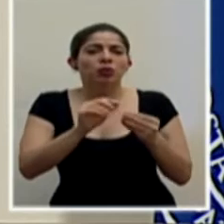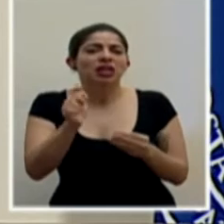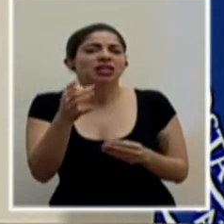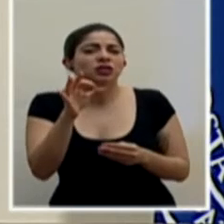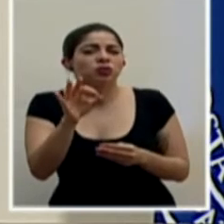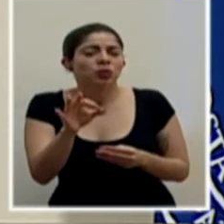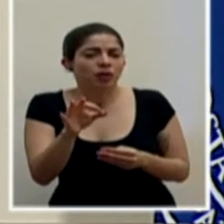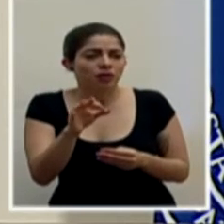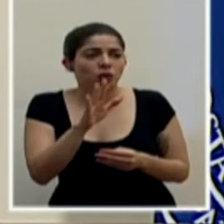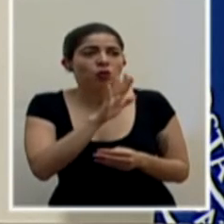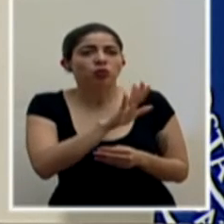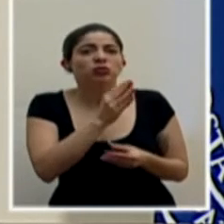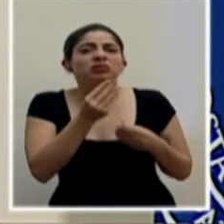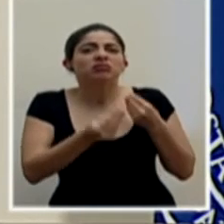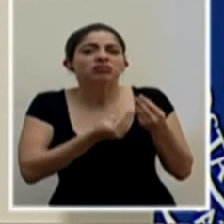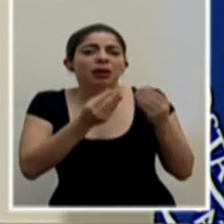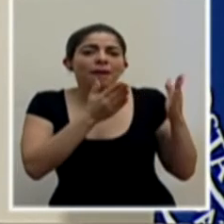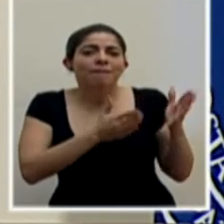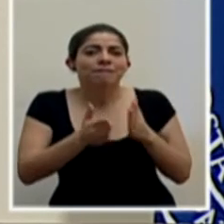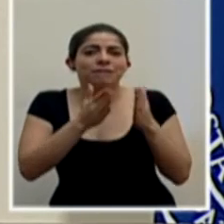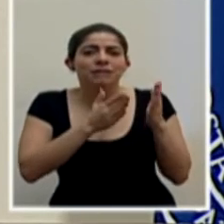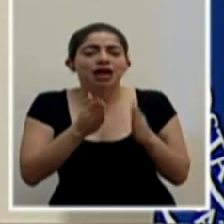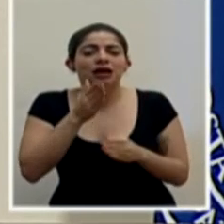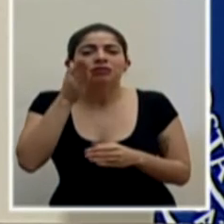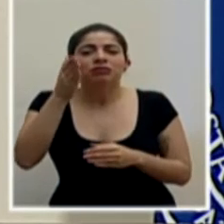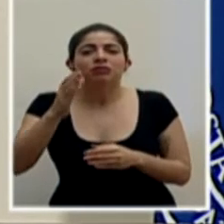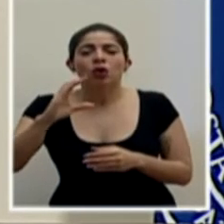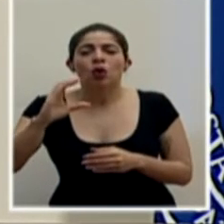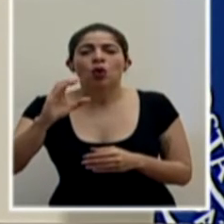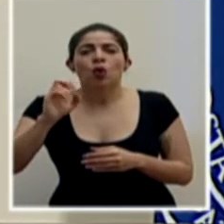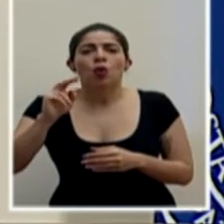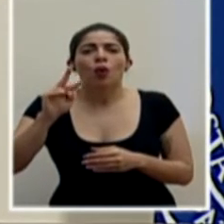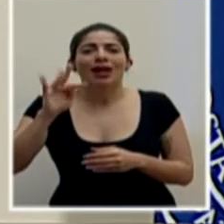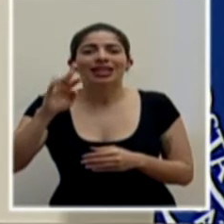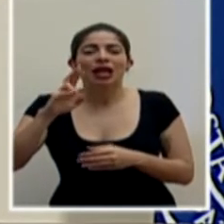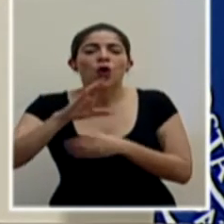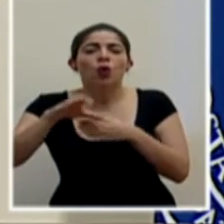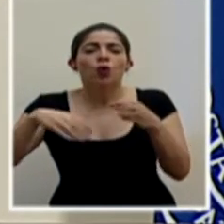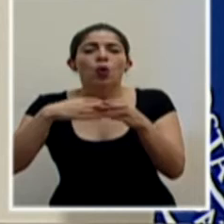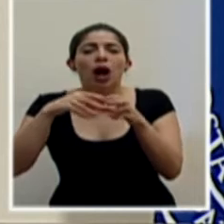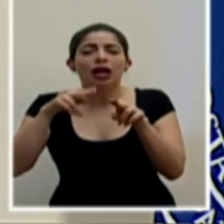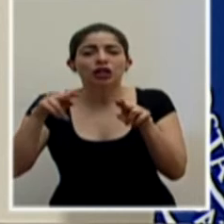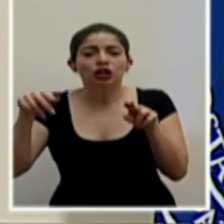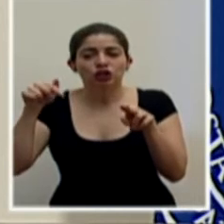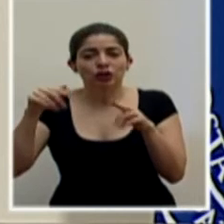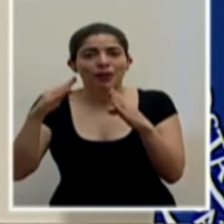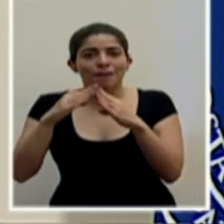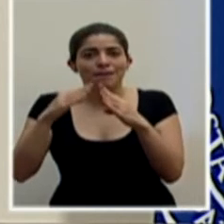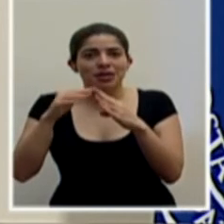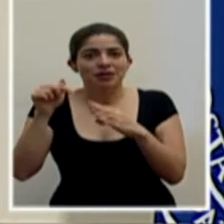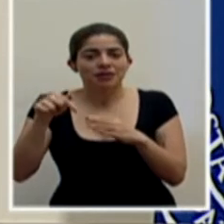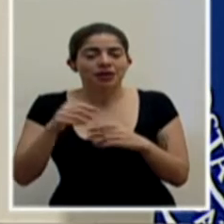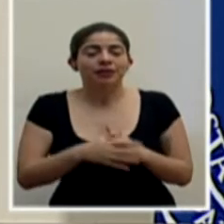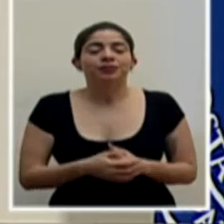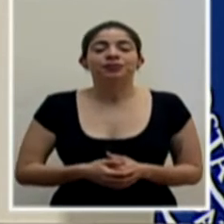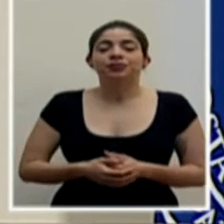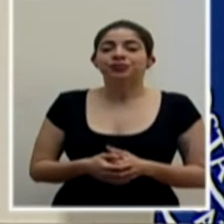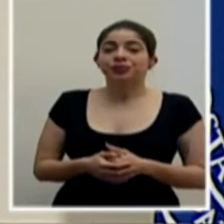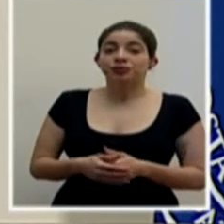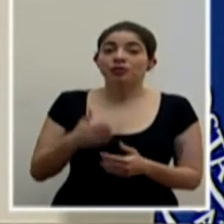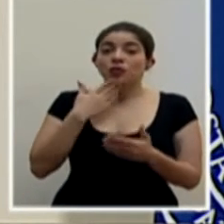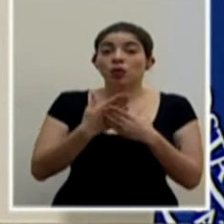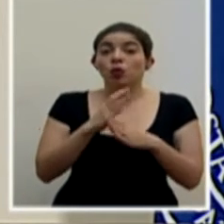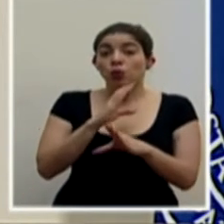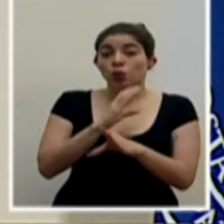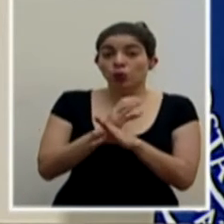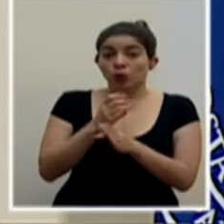¿Qué operativo se tiene en la cuartería de donde era el joven fallecido? Bueno, en cuanto a